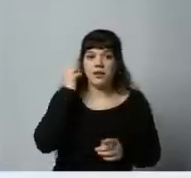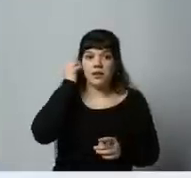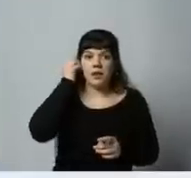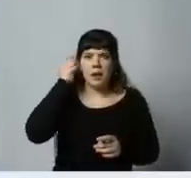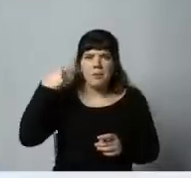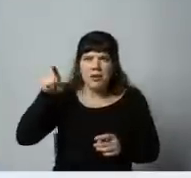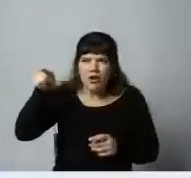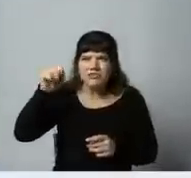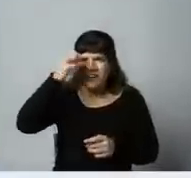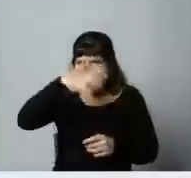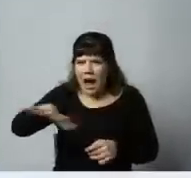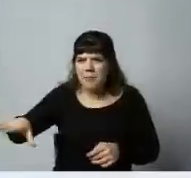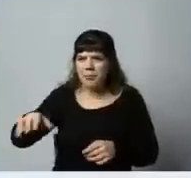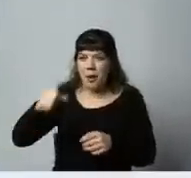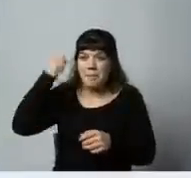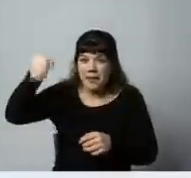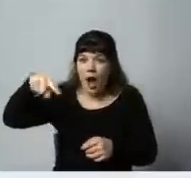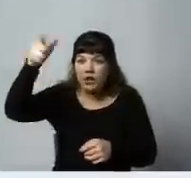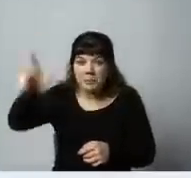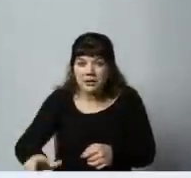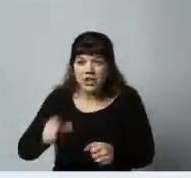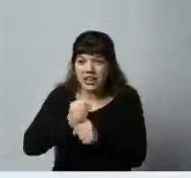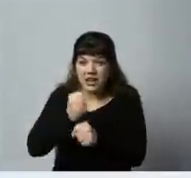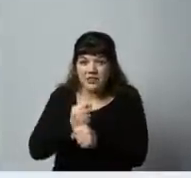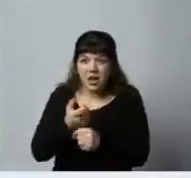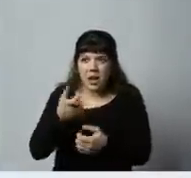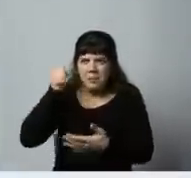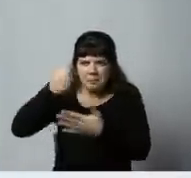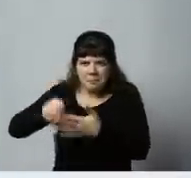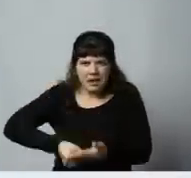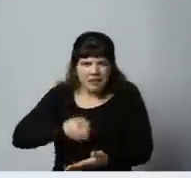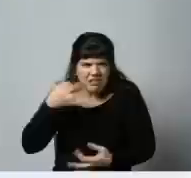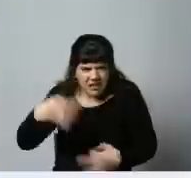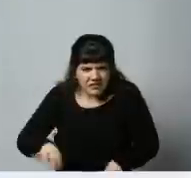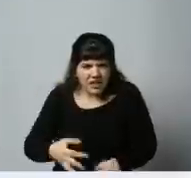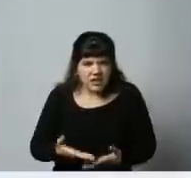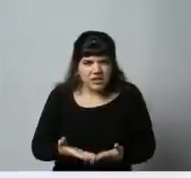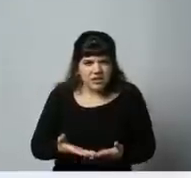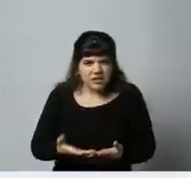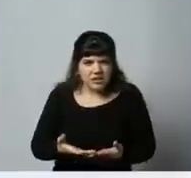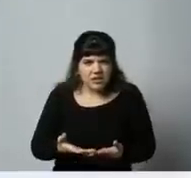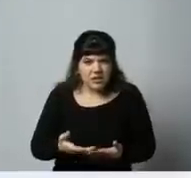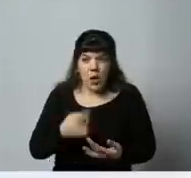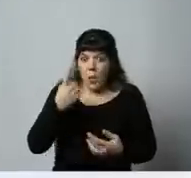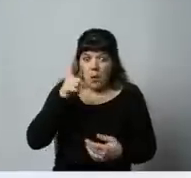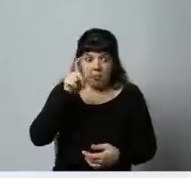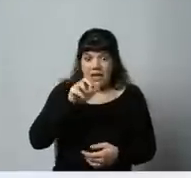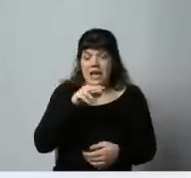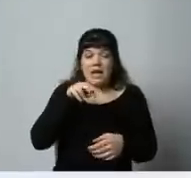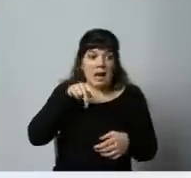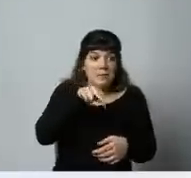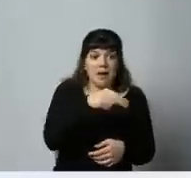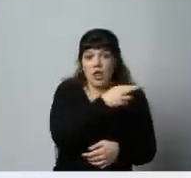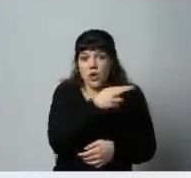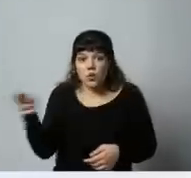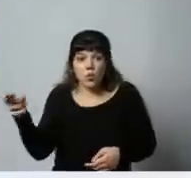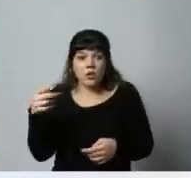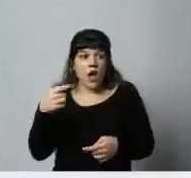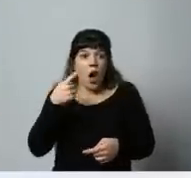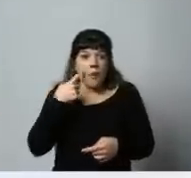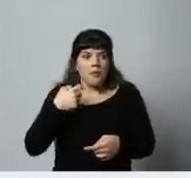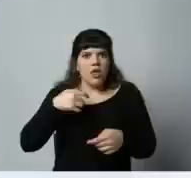normal en el campo el chiquilin se iba por la ruta caminando medio rengo y lo encontró una camioneta del